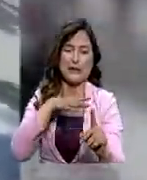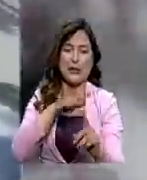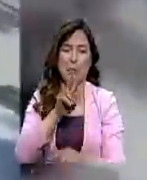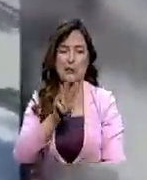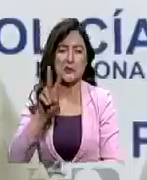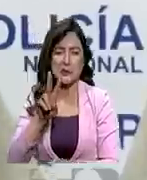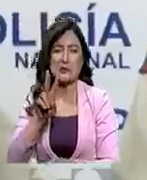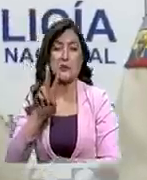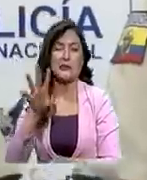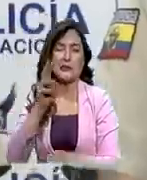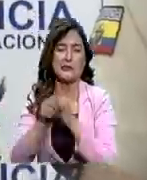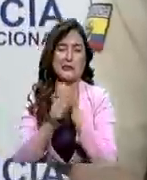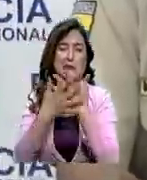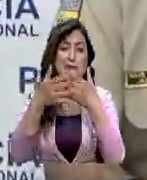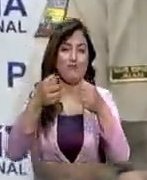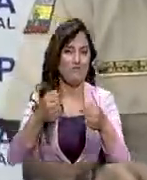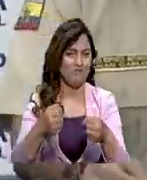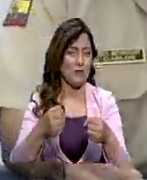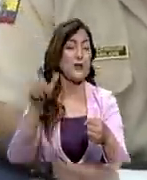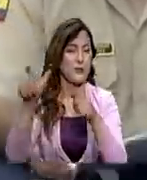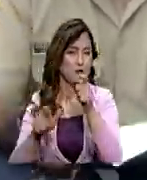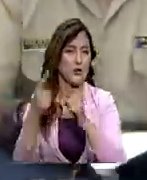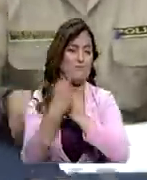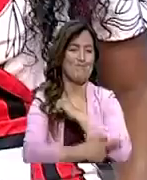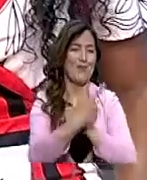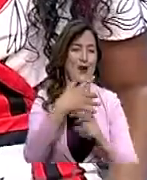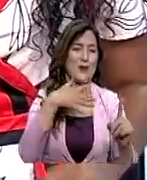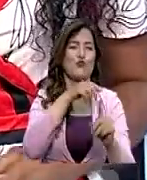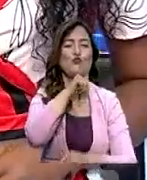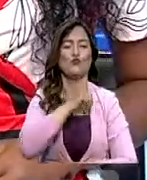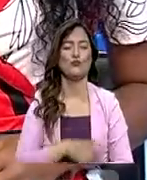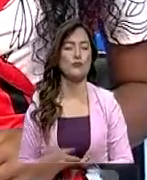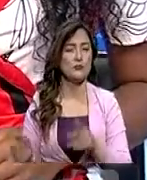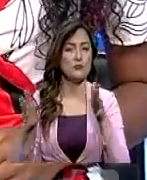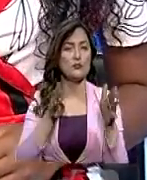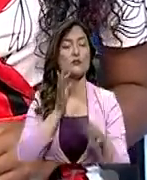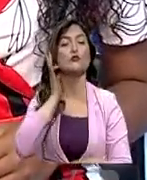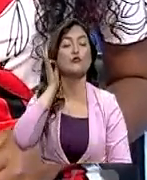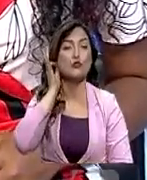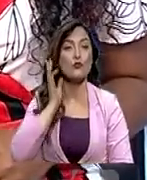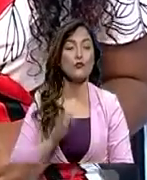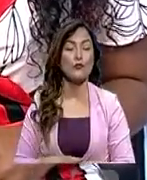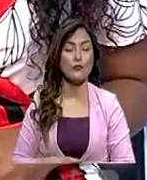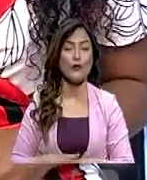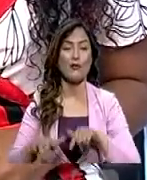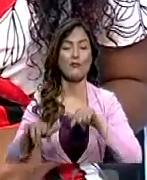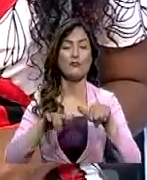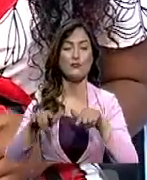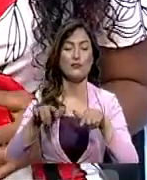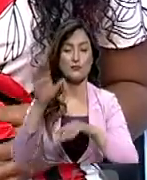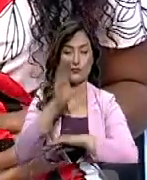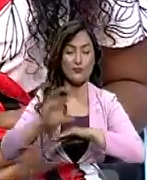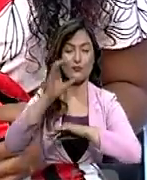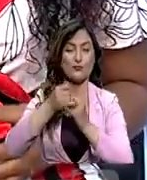26 años. En Quito, Natalie Jiménez, 24 horas. Una mujer fue atropellada en el sector de El